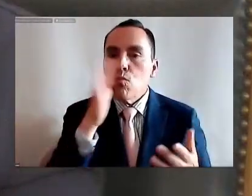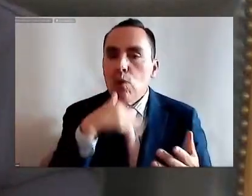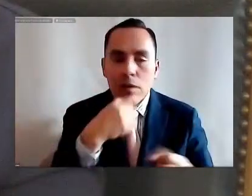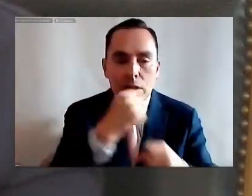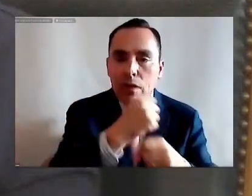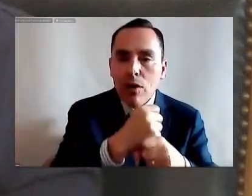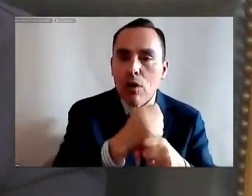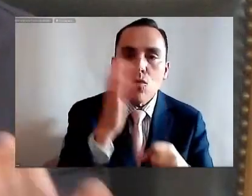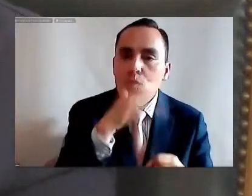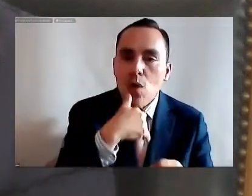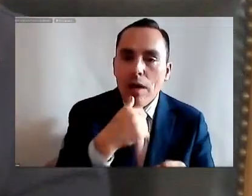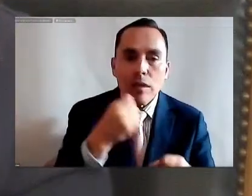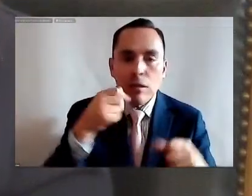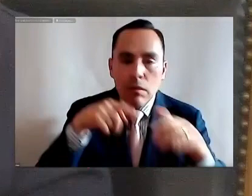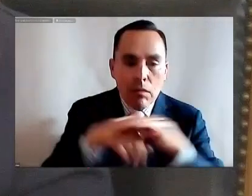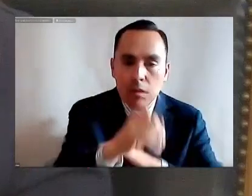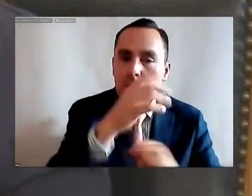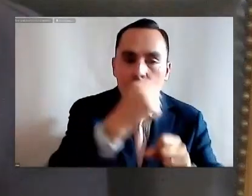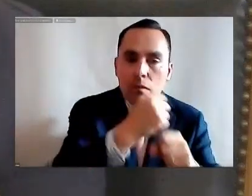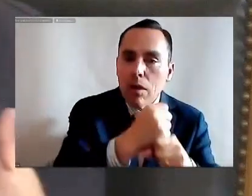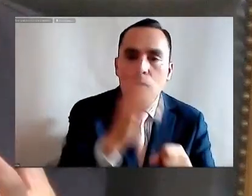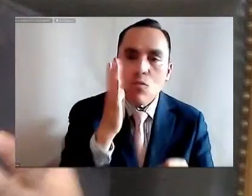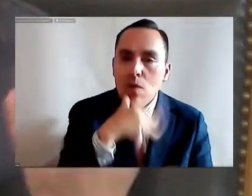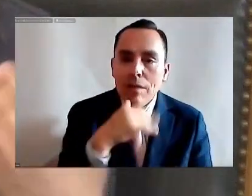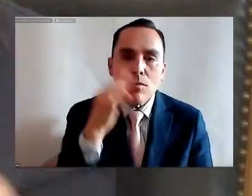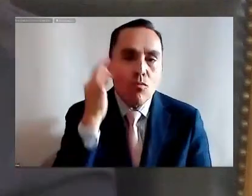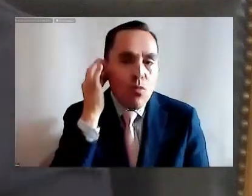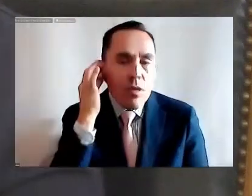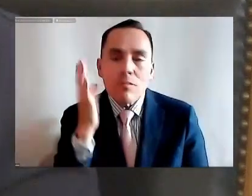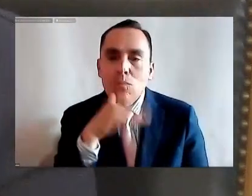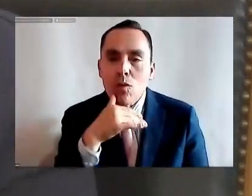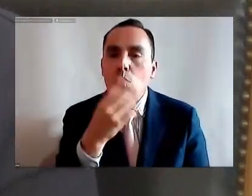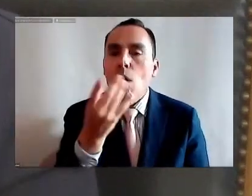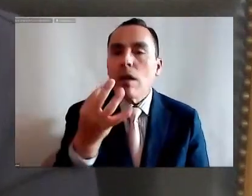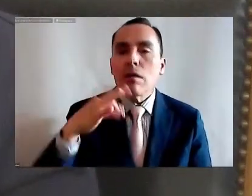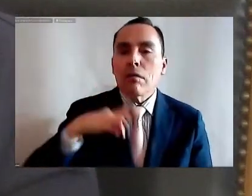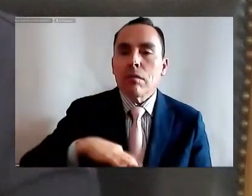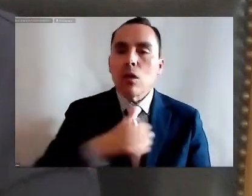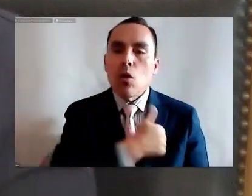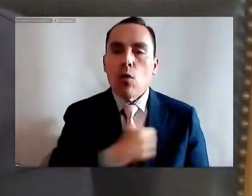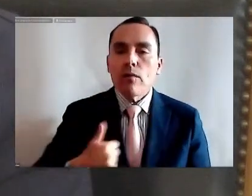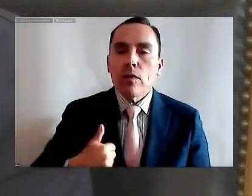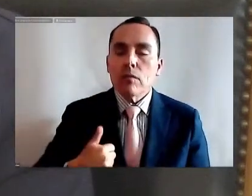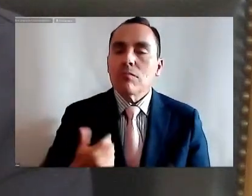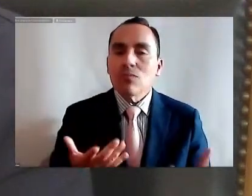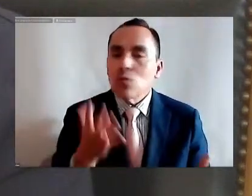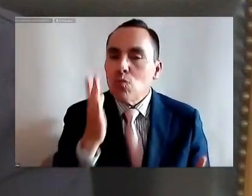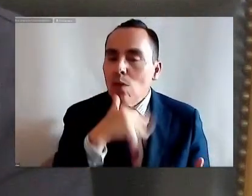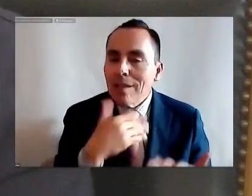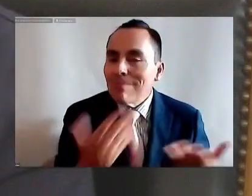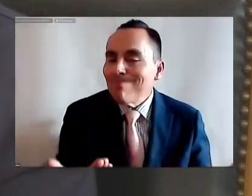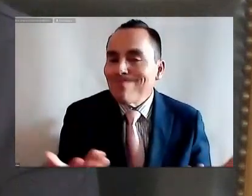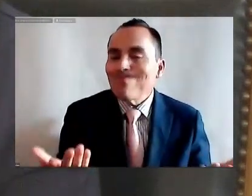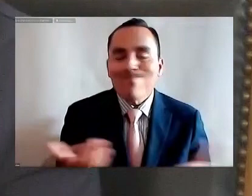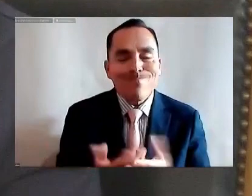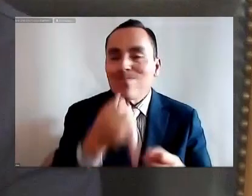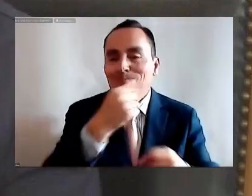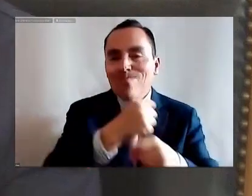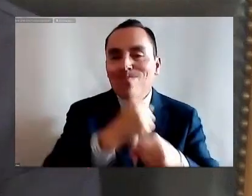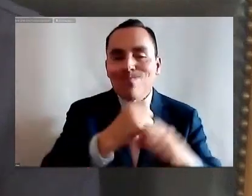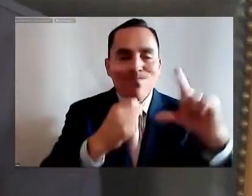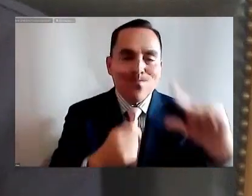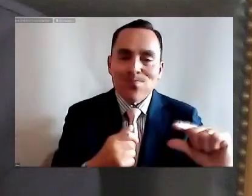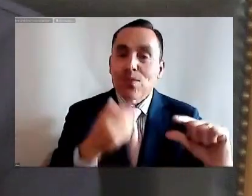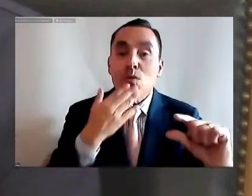el acceso al trabajo, previsión obviamente más disminuida, pero esto redunda